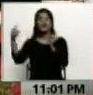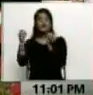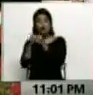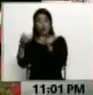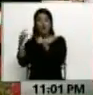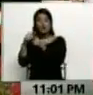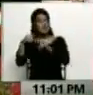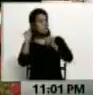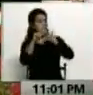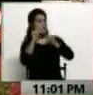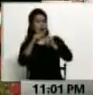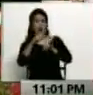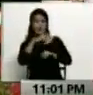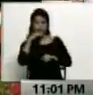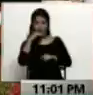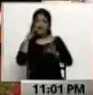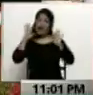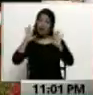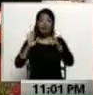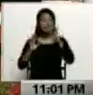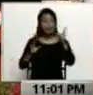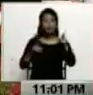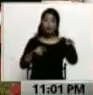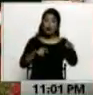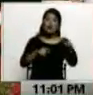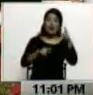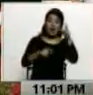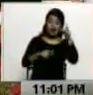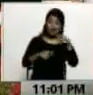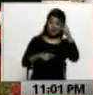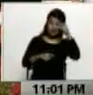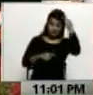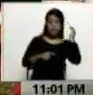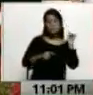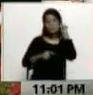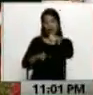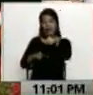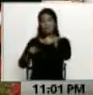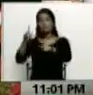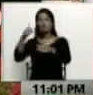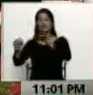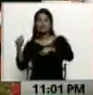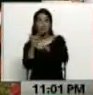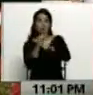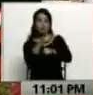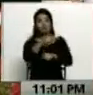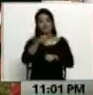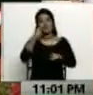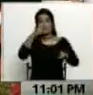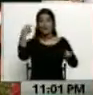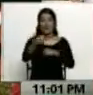el aeropuerto fueron los adecos ahora están esperando a a ramosos el primero justicia para